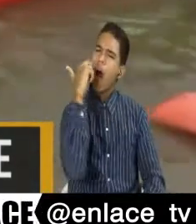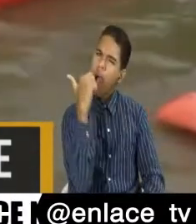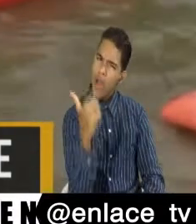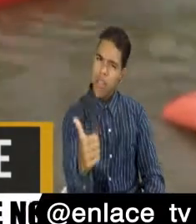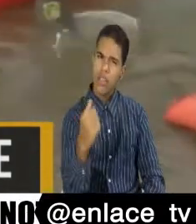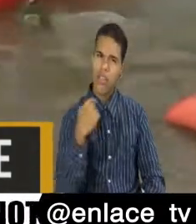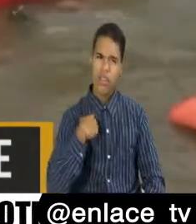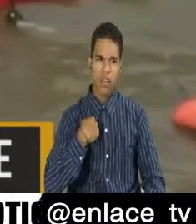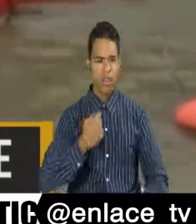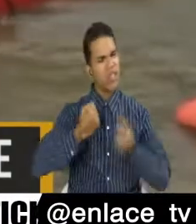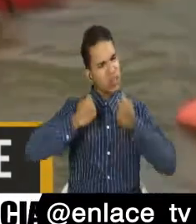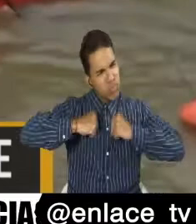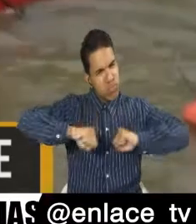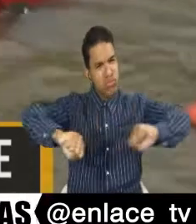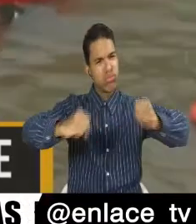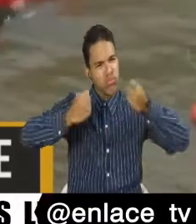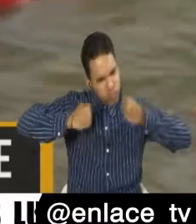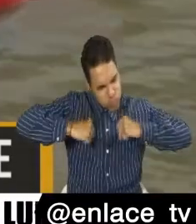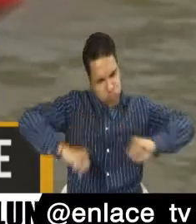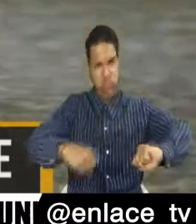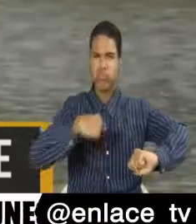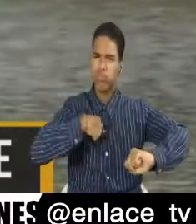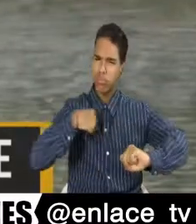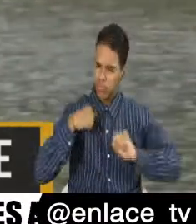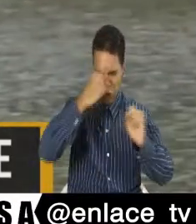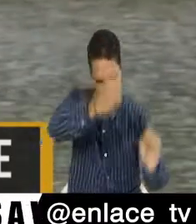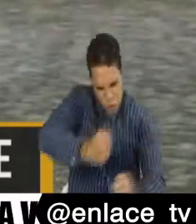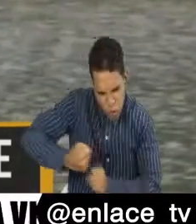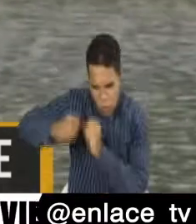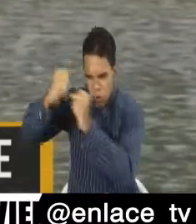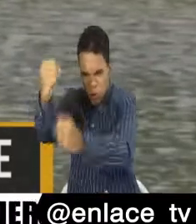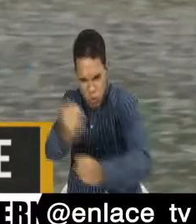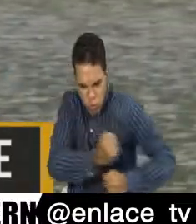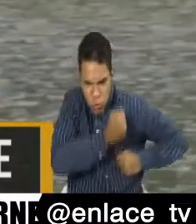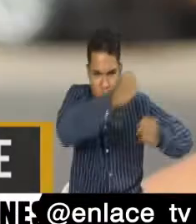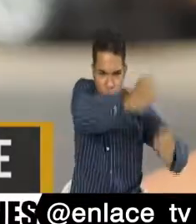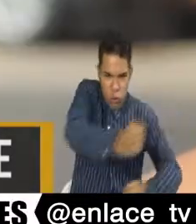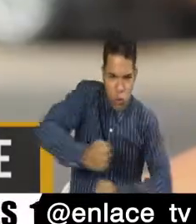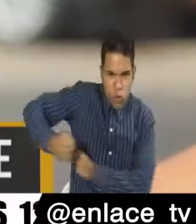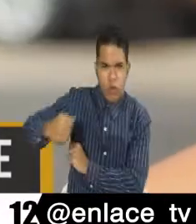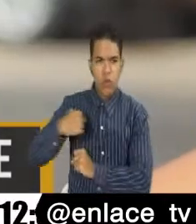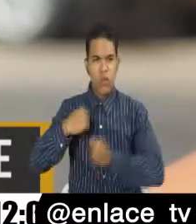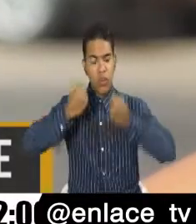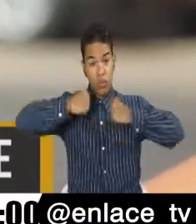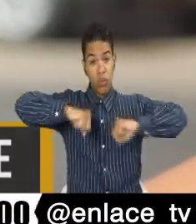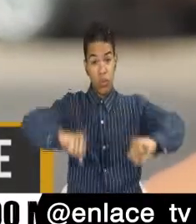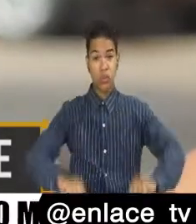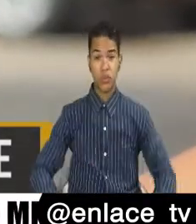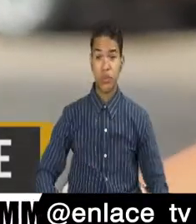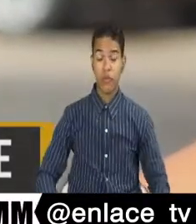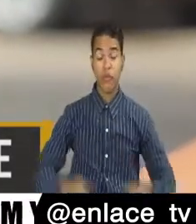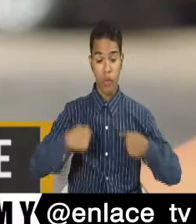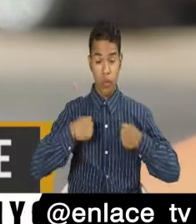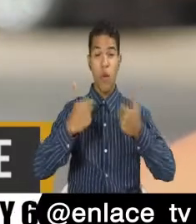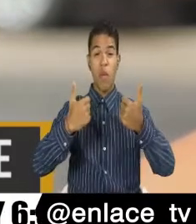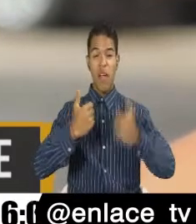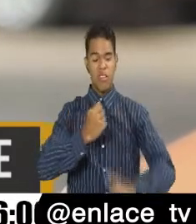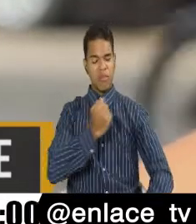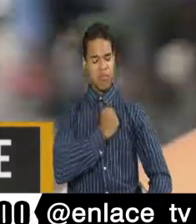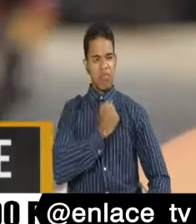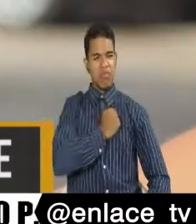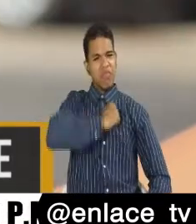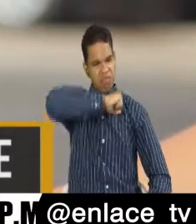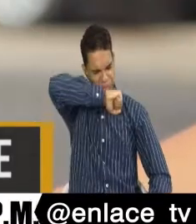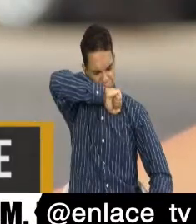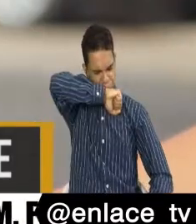nos esforzamos mucho para realizar nuestros objetivos. Muy, muy bien, orgulloso de traer las